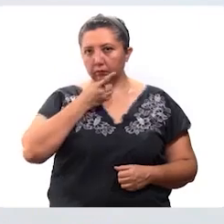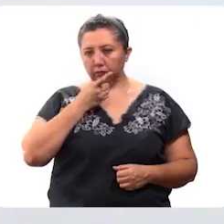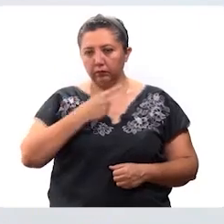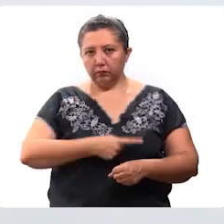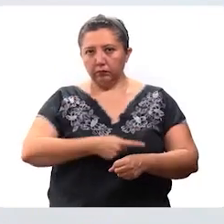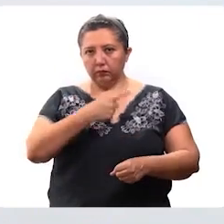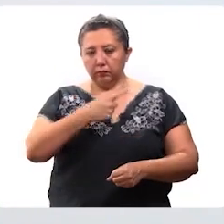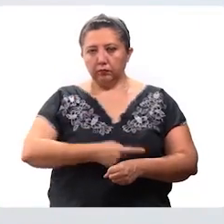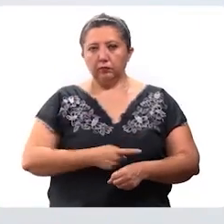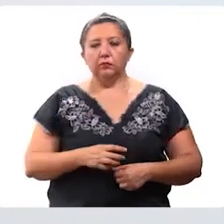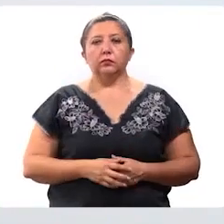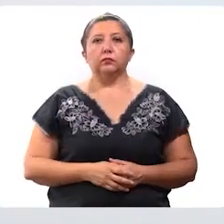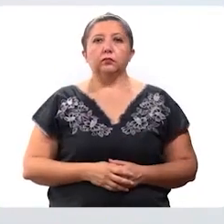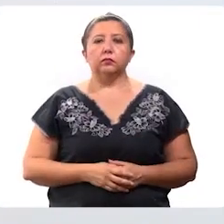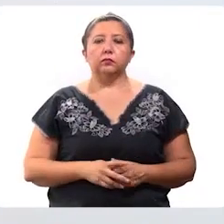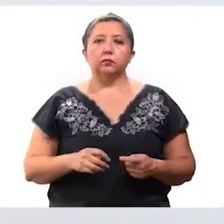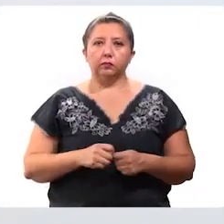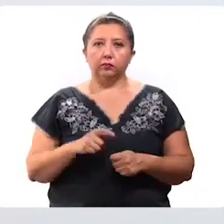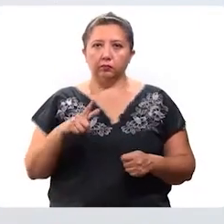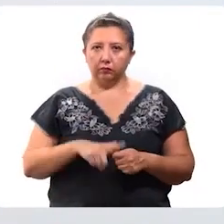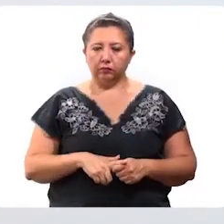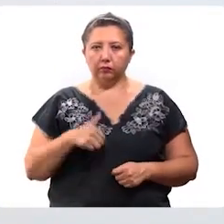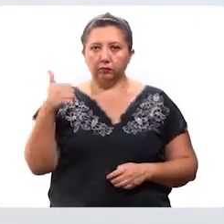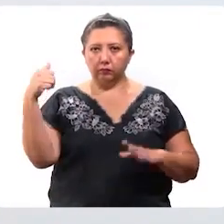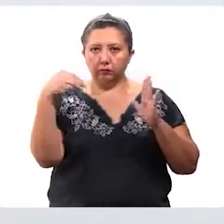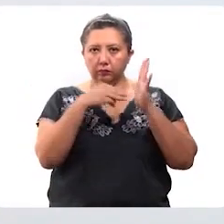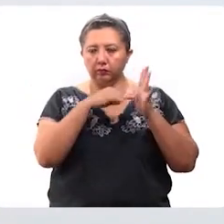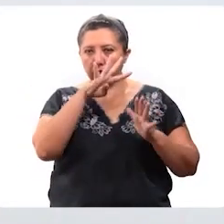diabetes e hipertensión. En total, son